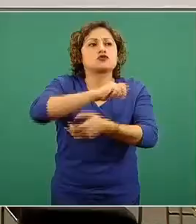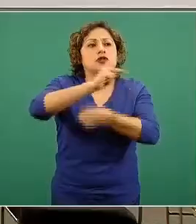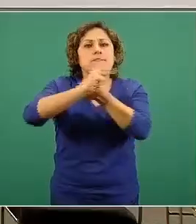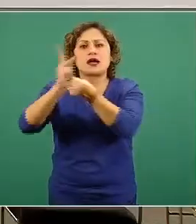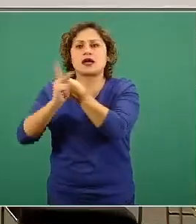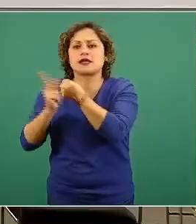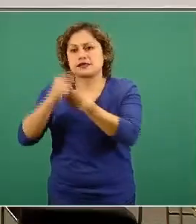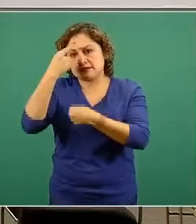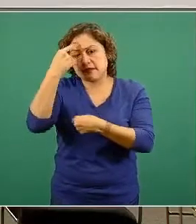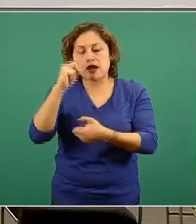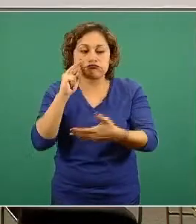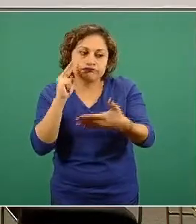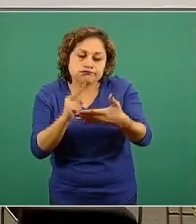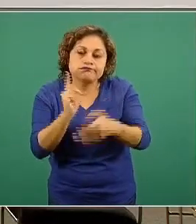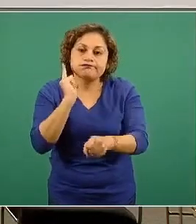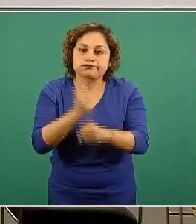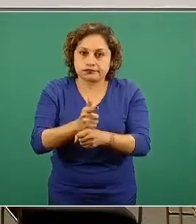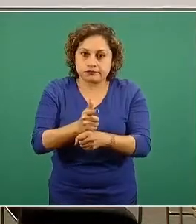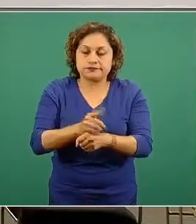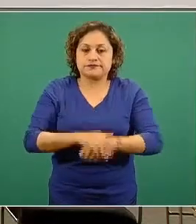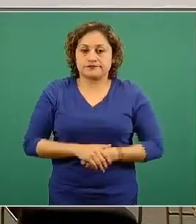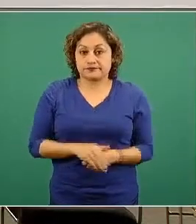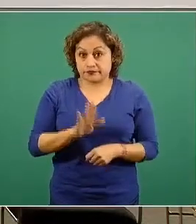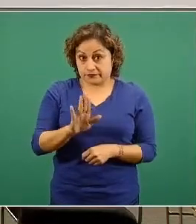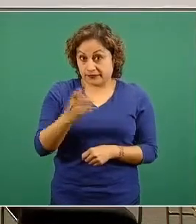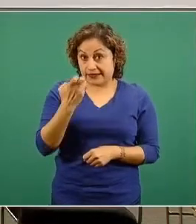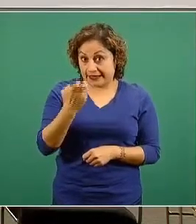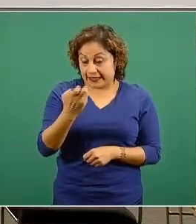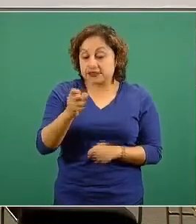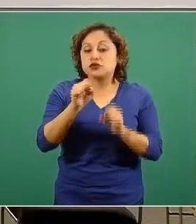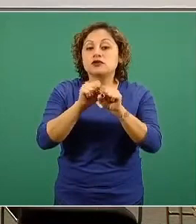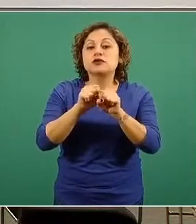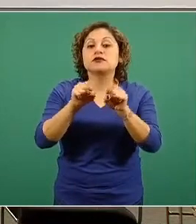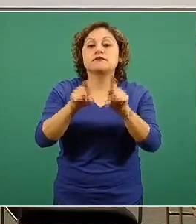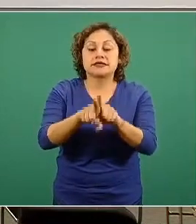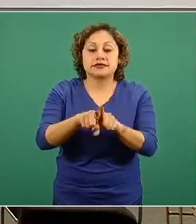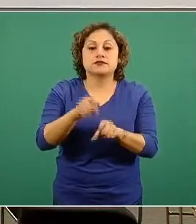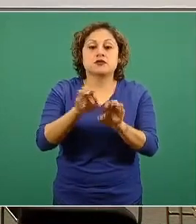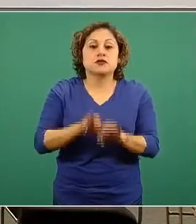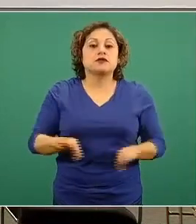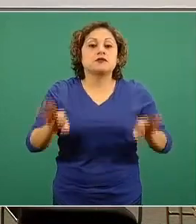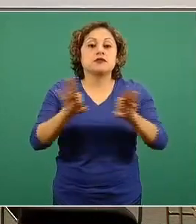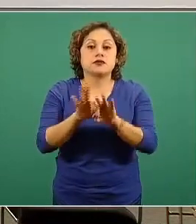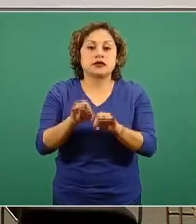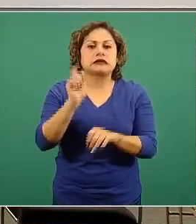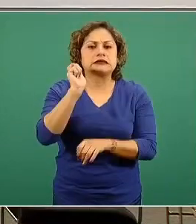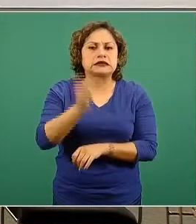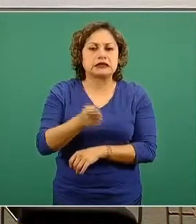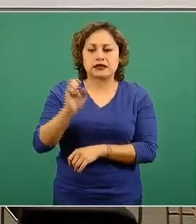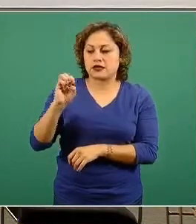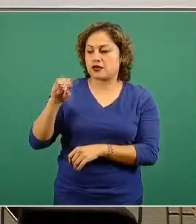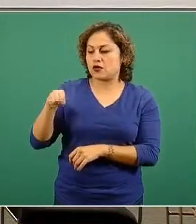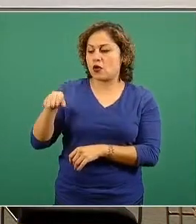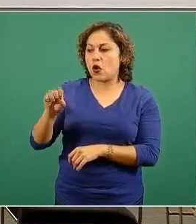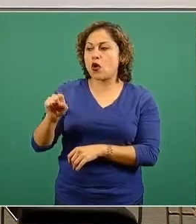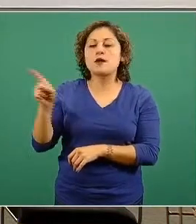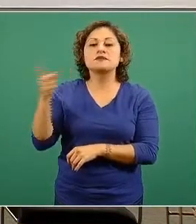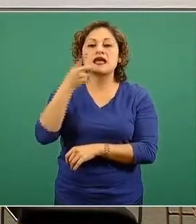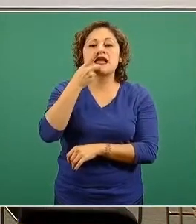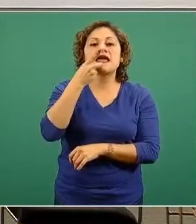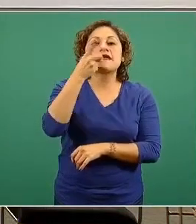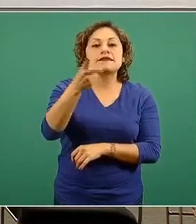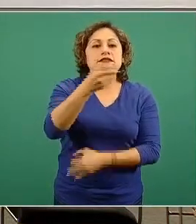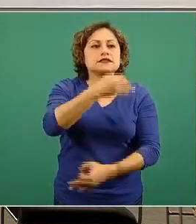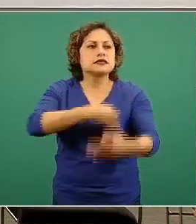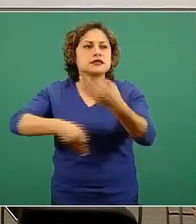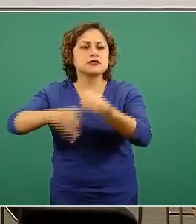variante. Otro tema importante en relación a la misma es que la OMS invita a todos los países a subir